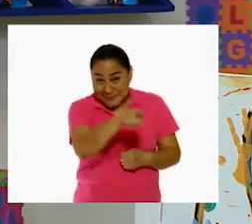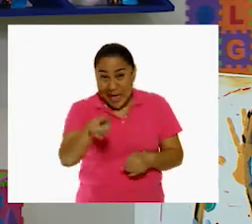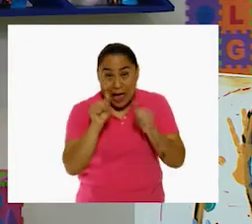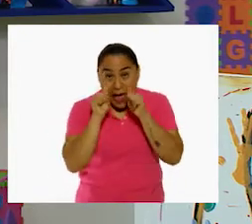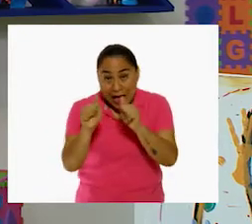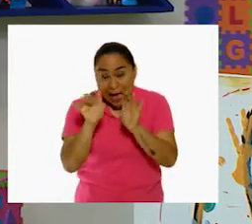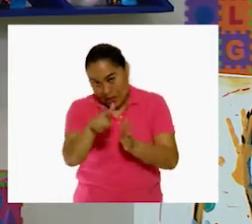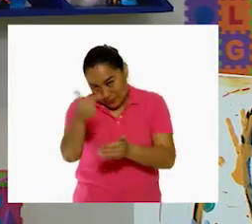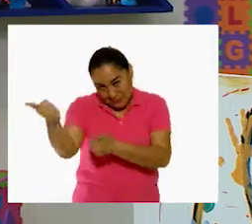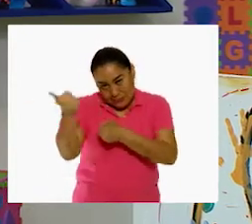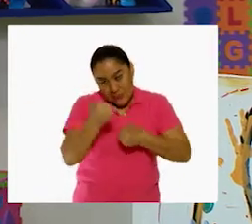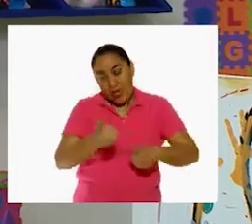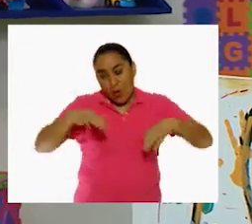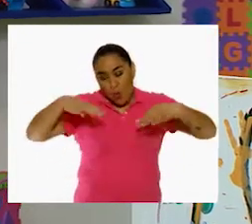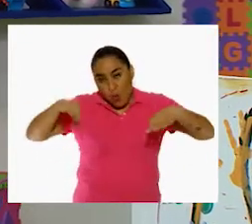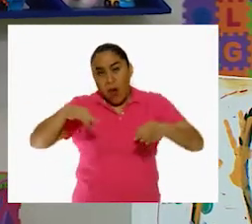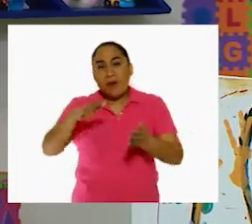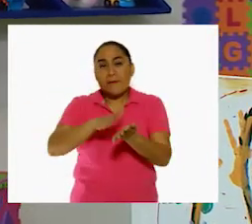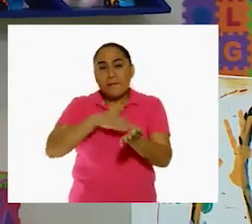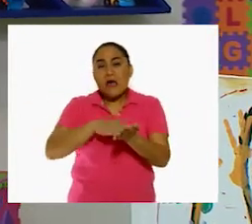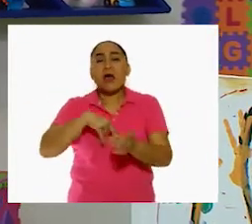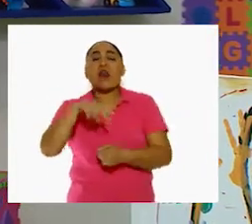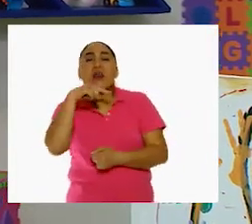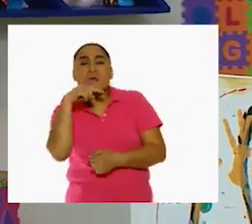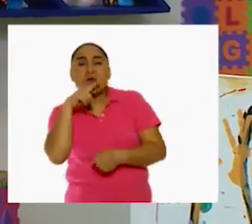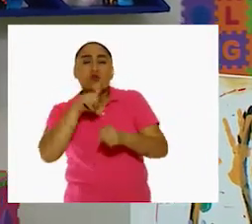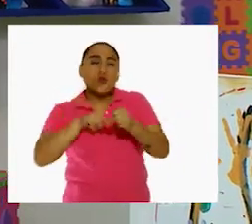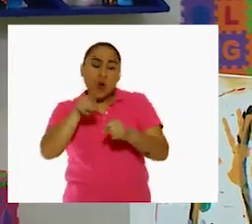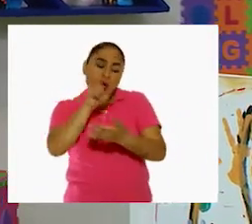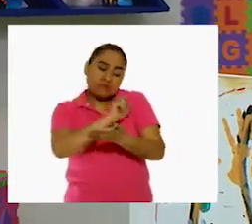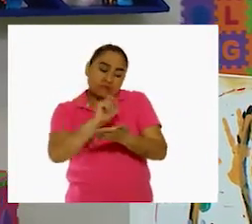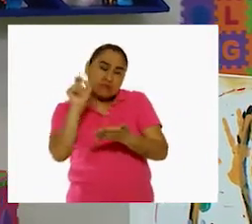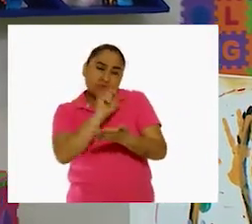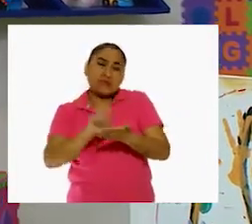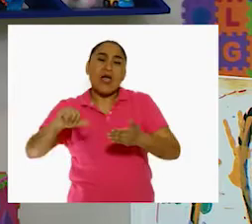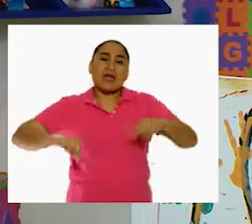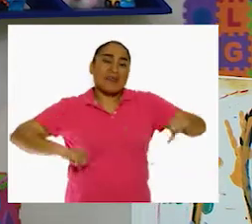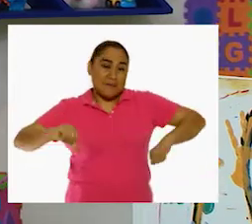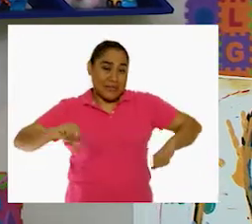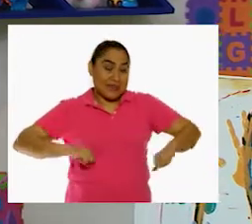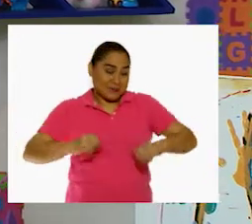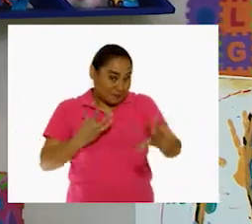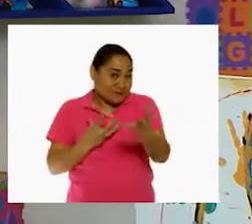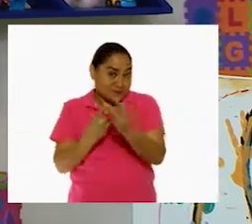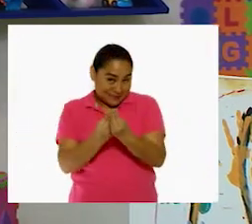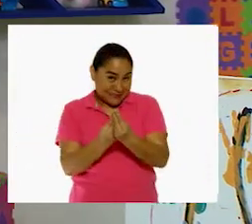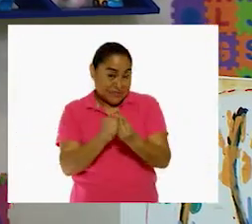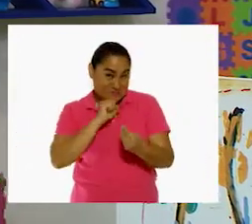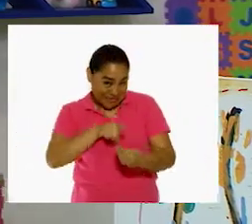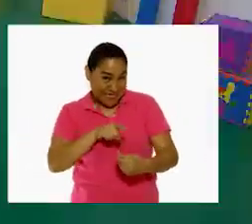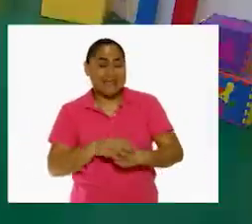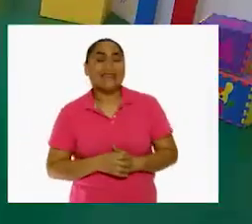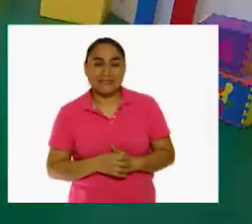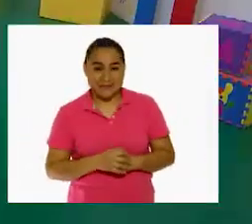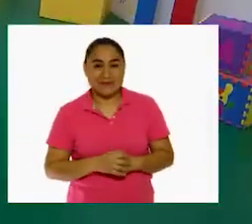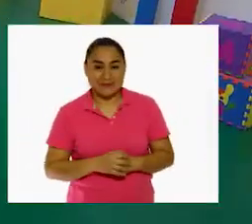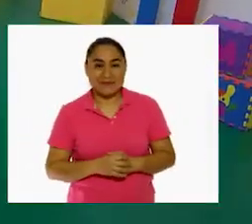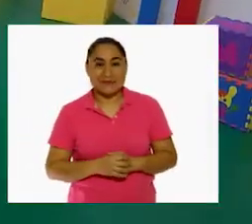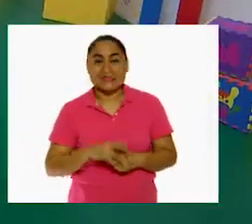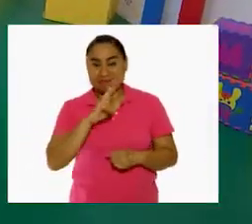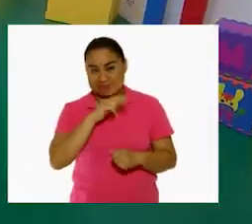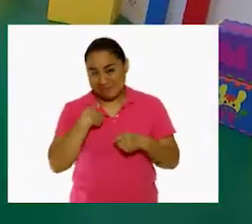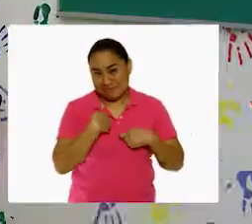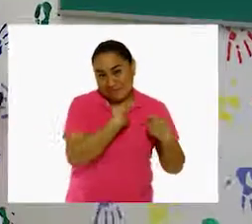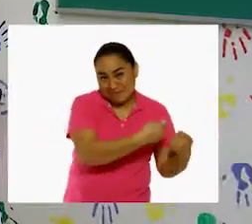un lápiz o colores o algo para que puedan pintar y hacer esta actividad aquí junto con nosotros. Perfecto, les entrego rápidamente.